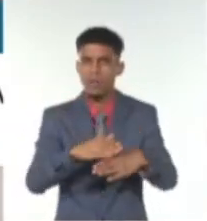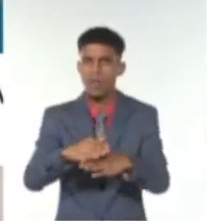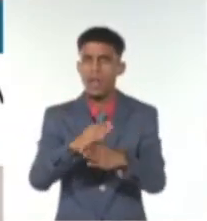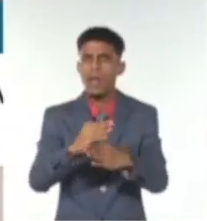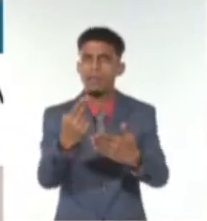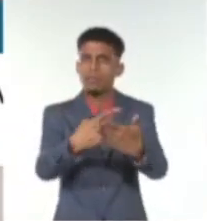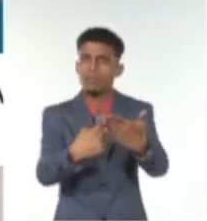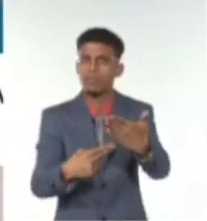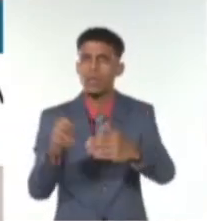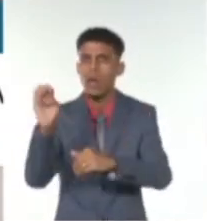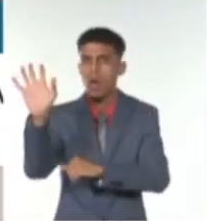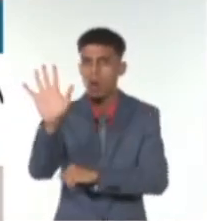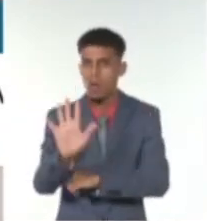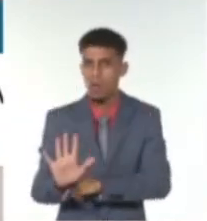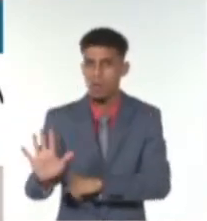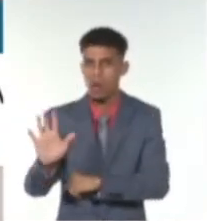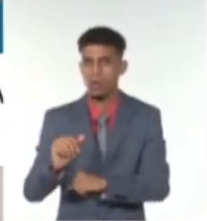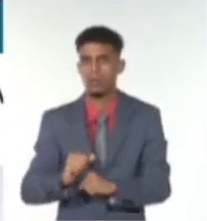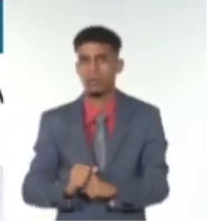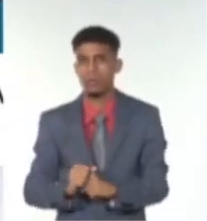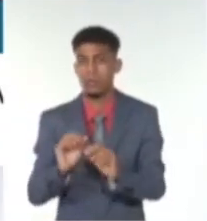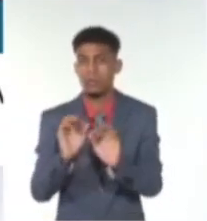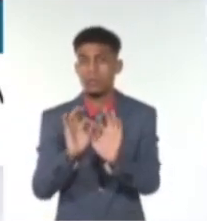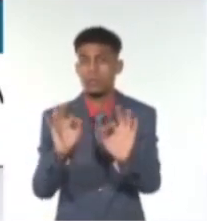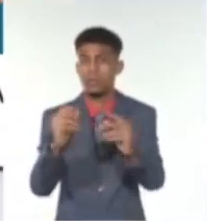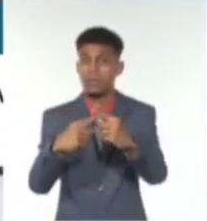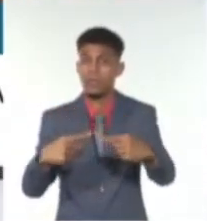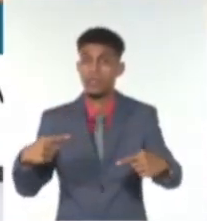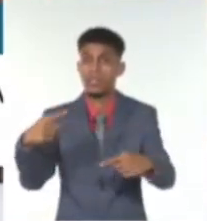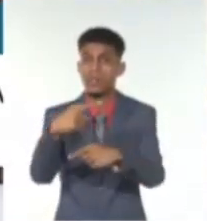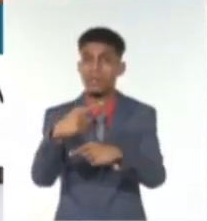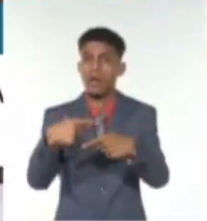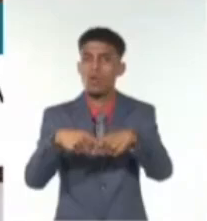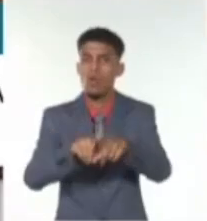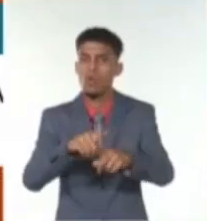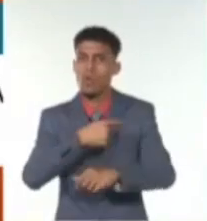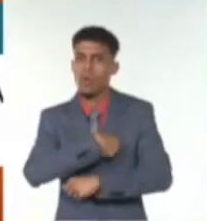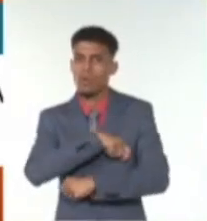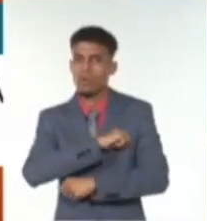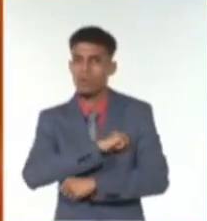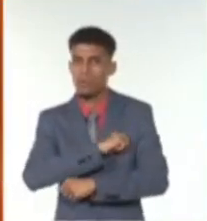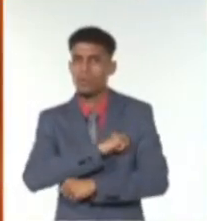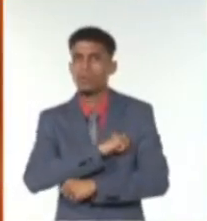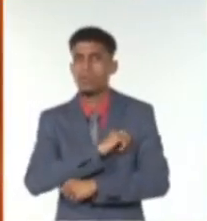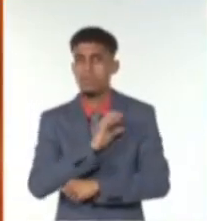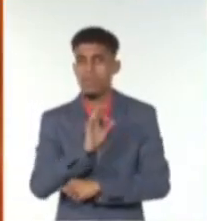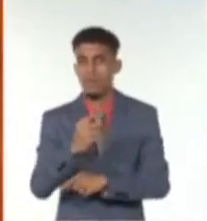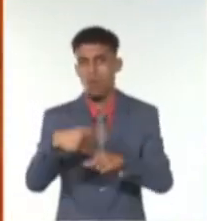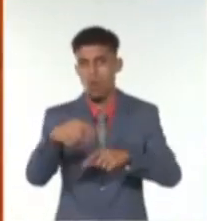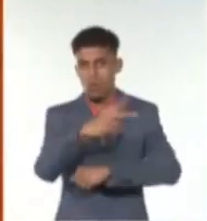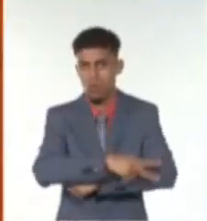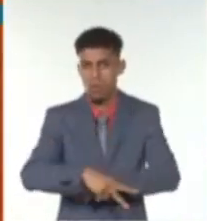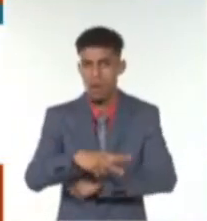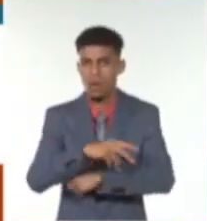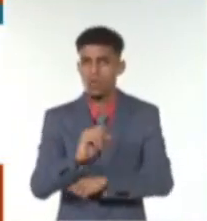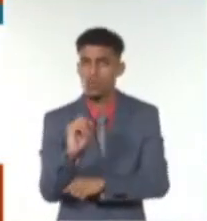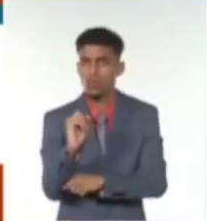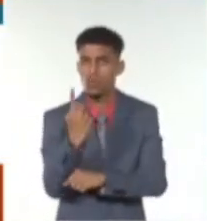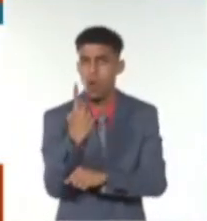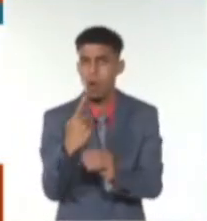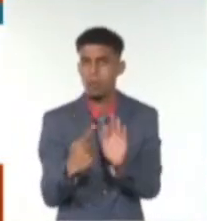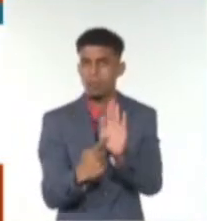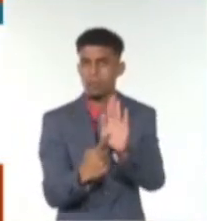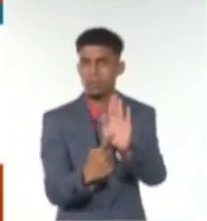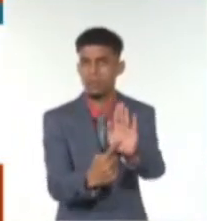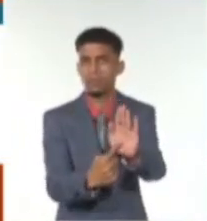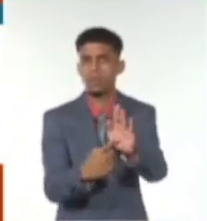de la institución, particularmente con las colecciones flamenca, holandesa y alemana. No era solo mostrar